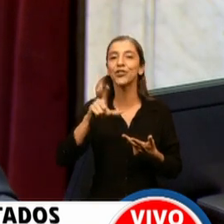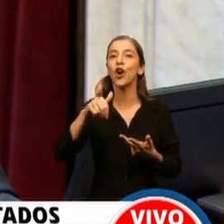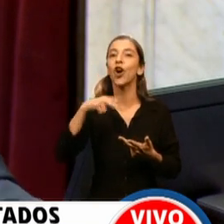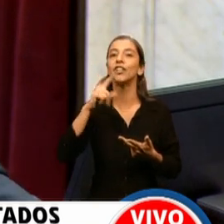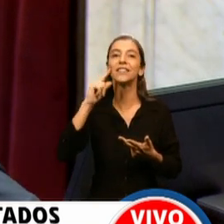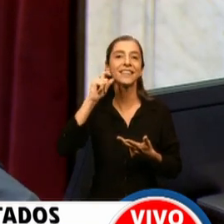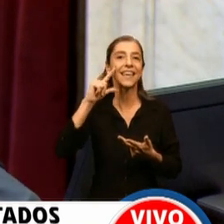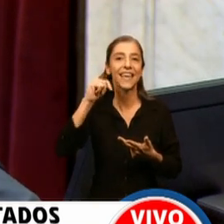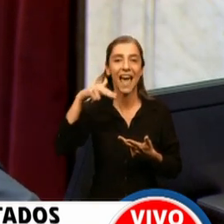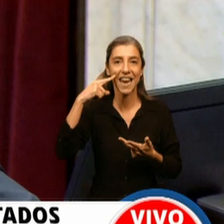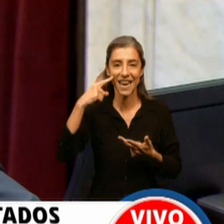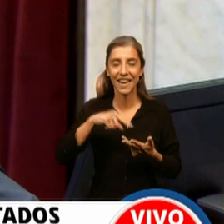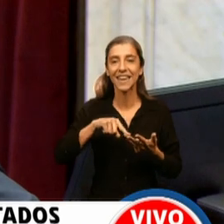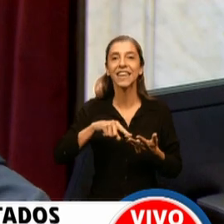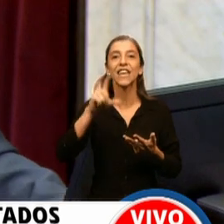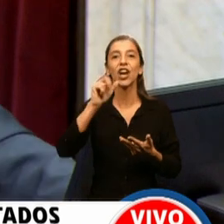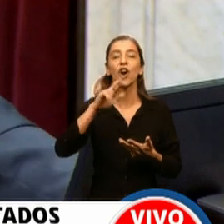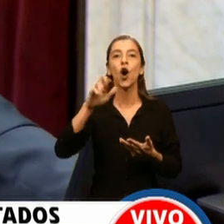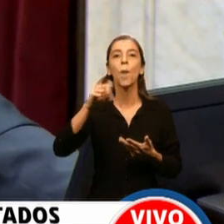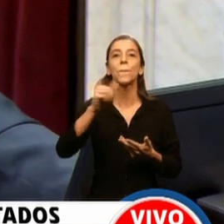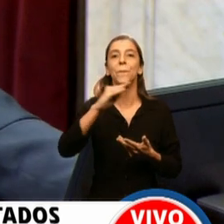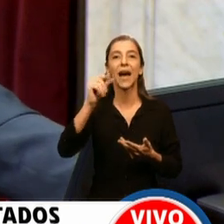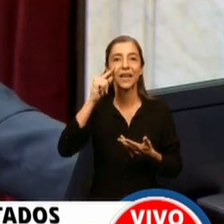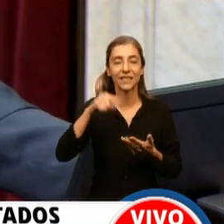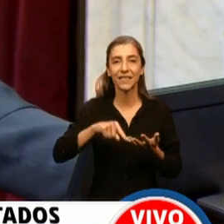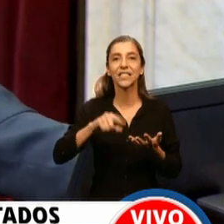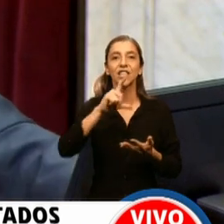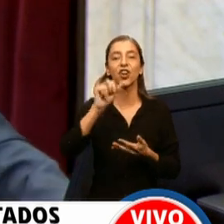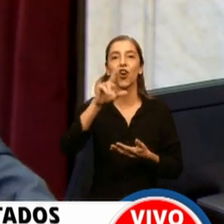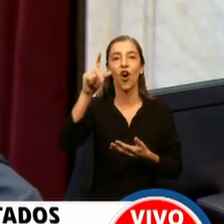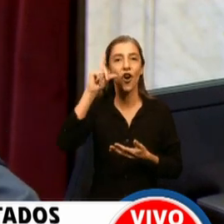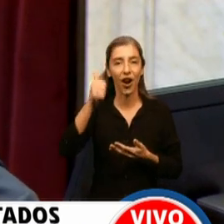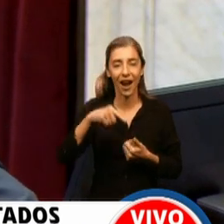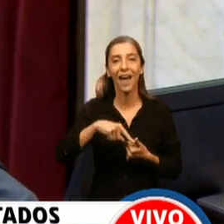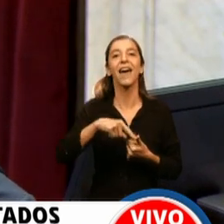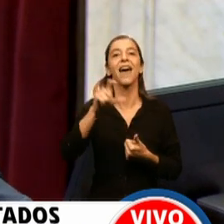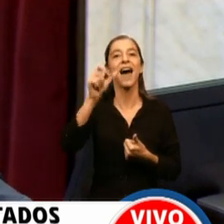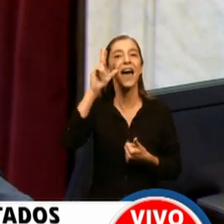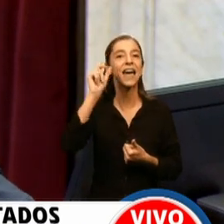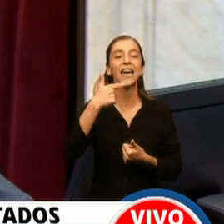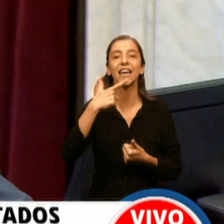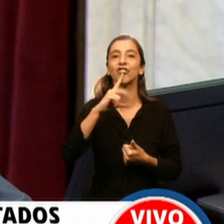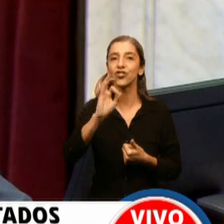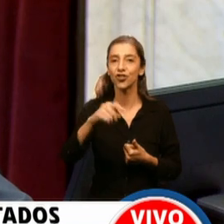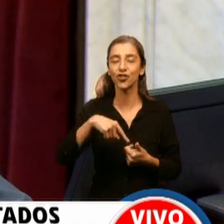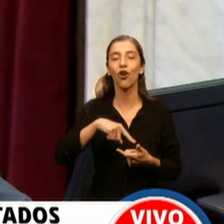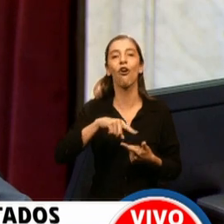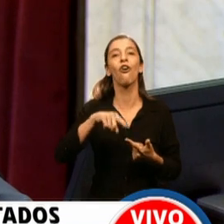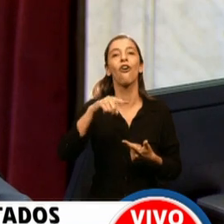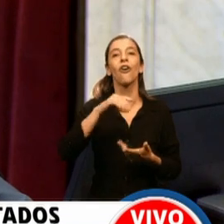luis diputada corpacci lucia diputado correa walter diputada cresto maida